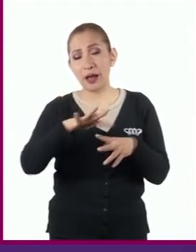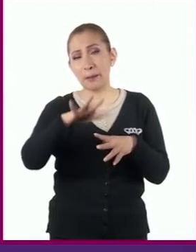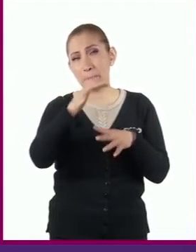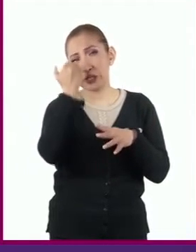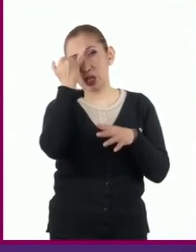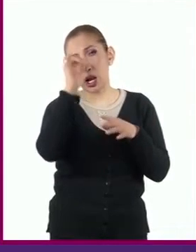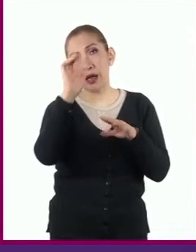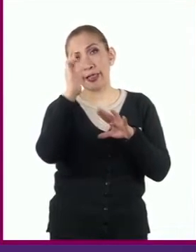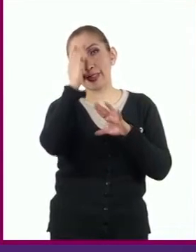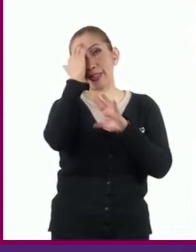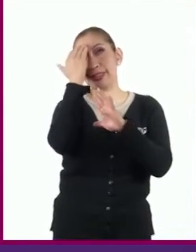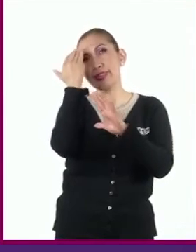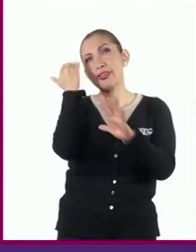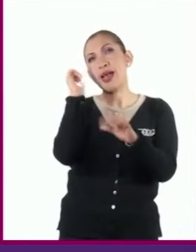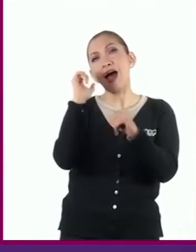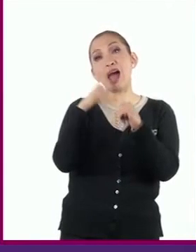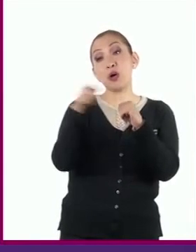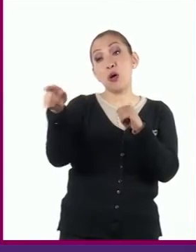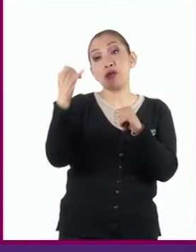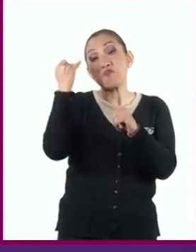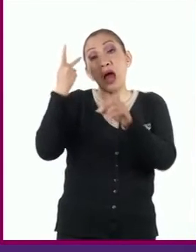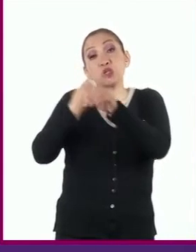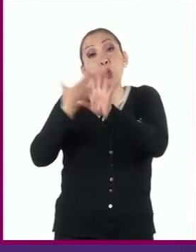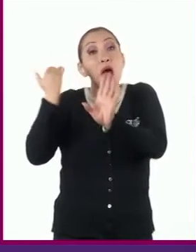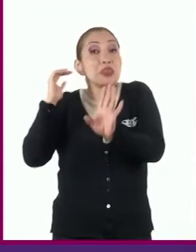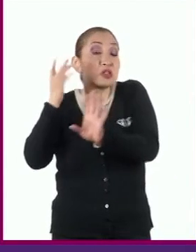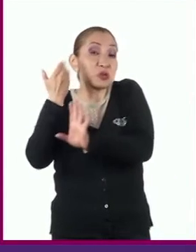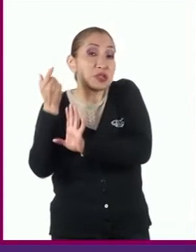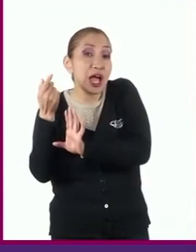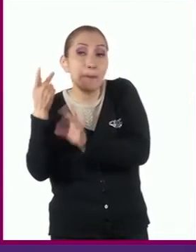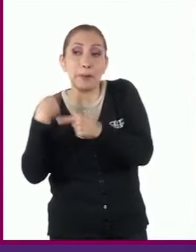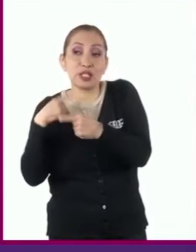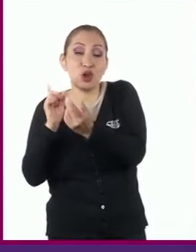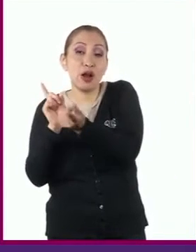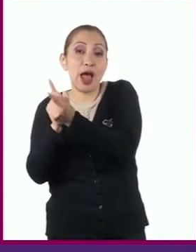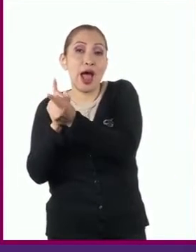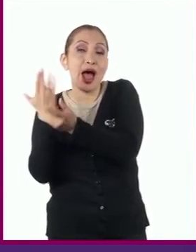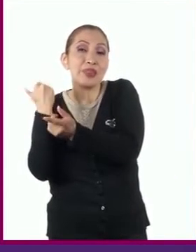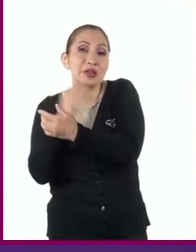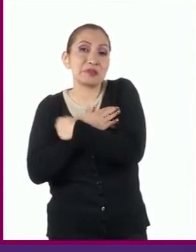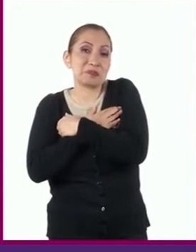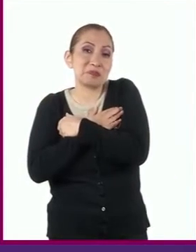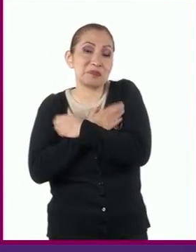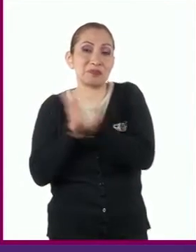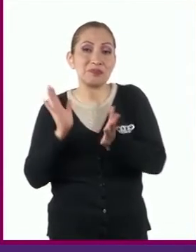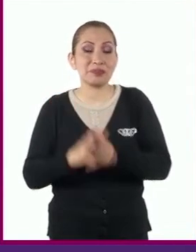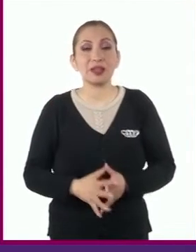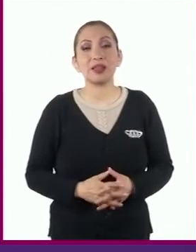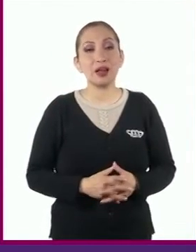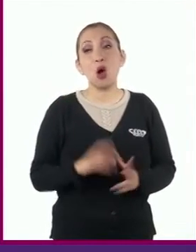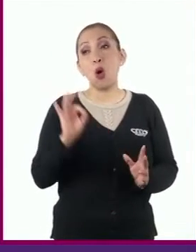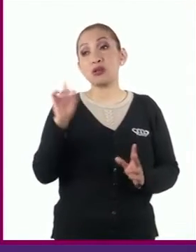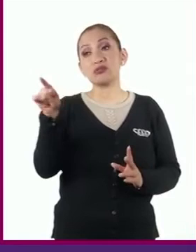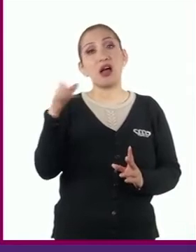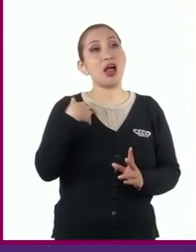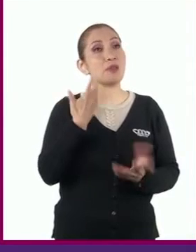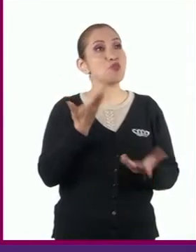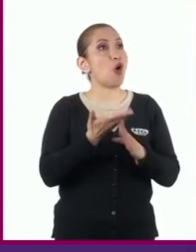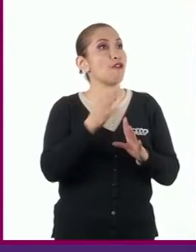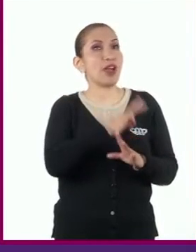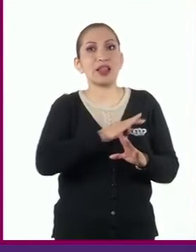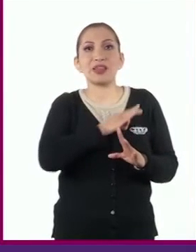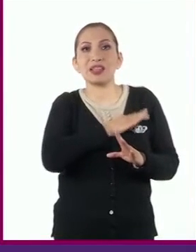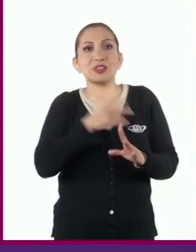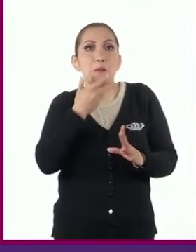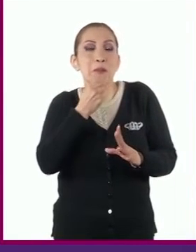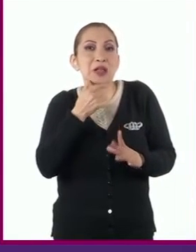una evocación de algo que al autor le sucedió con la persona a la que él amaba. Pudo ser tal la felicidad del